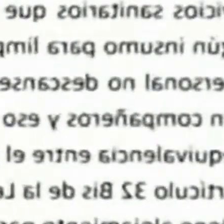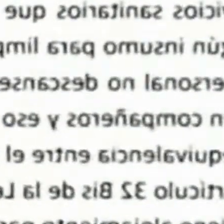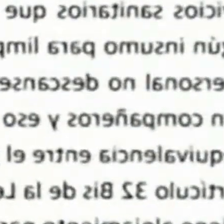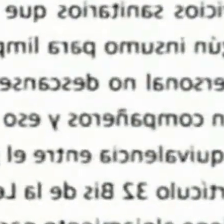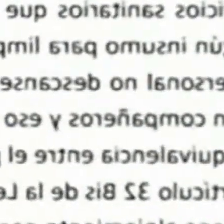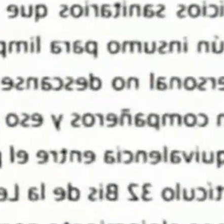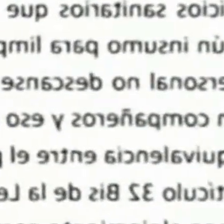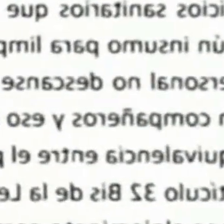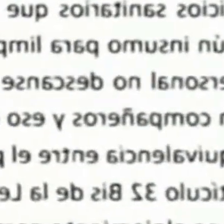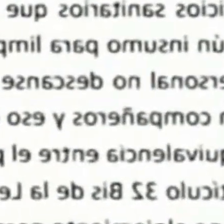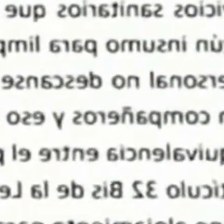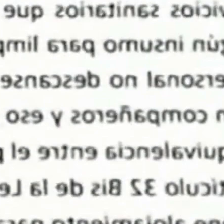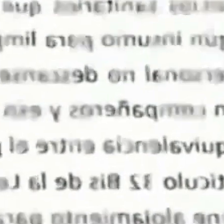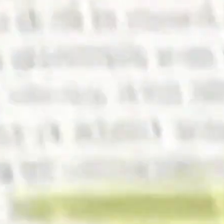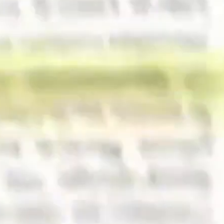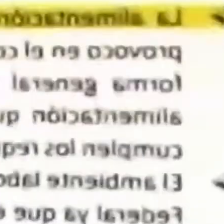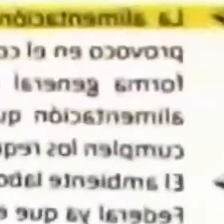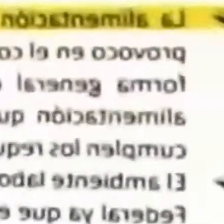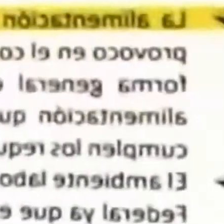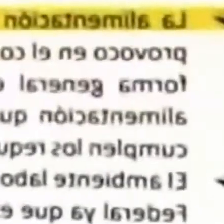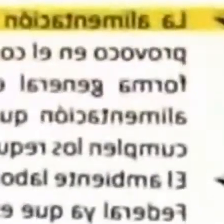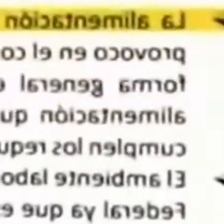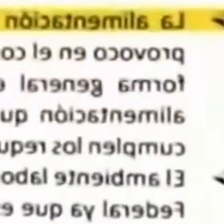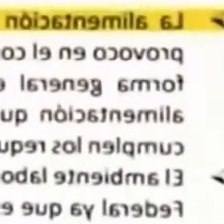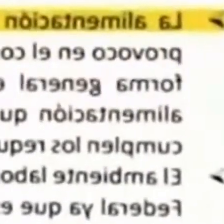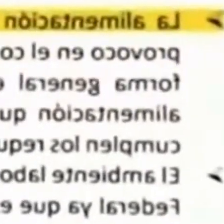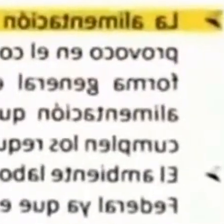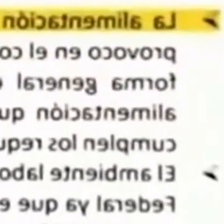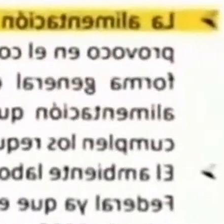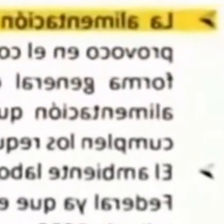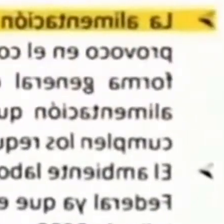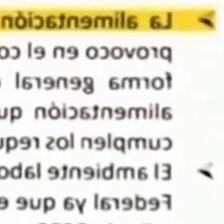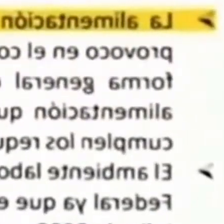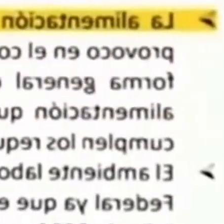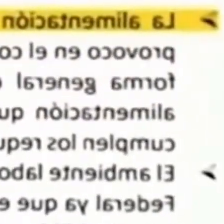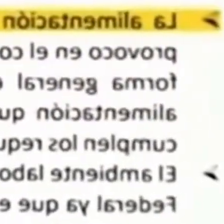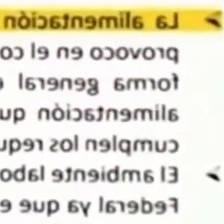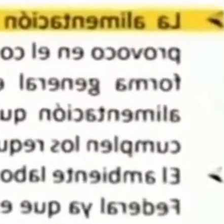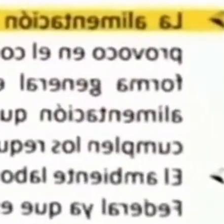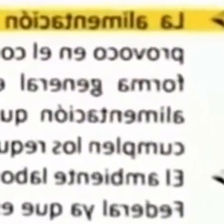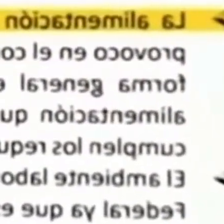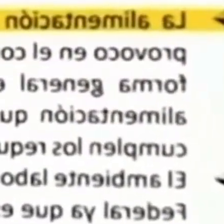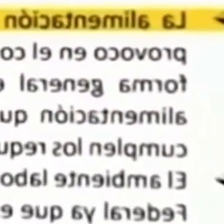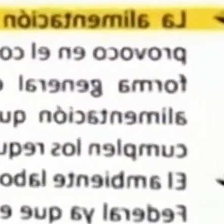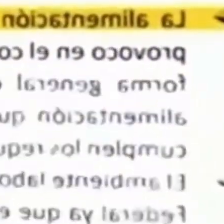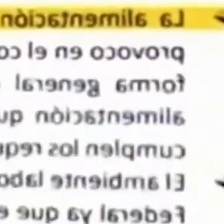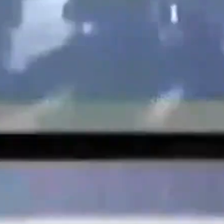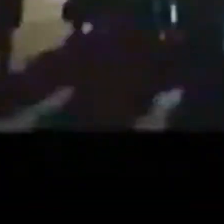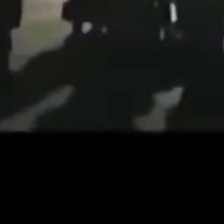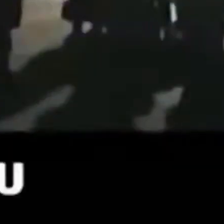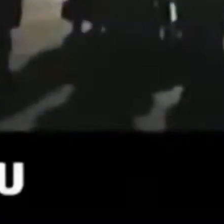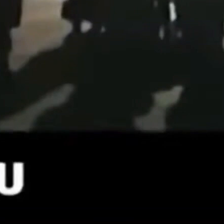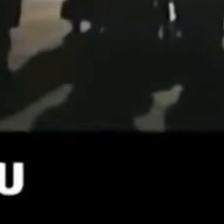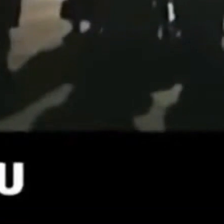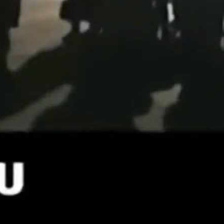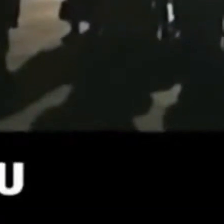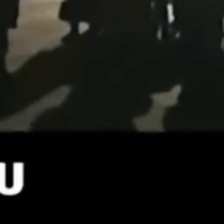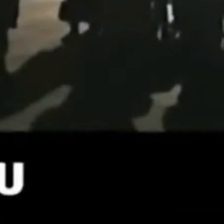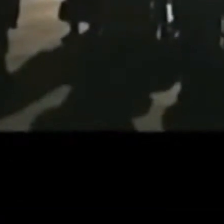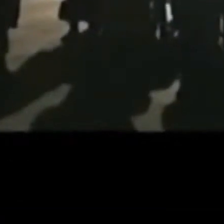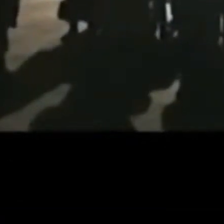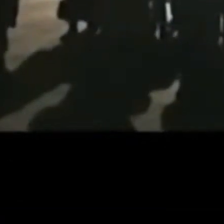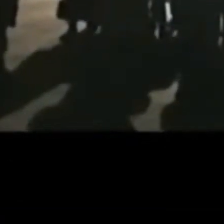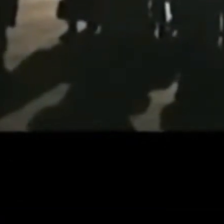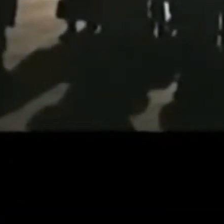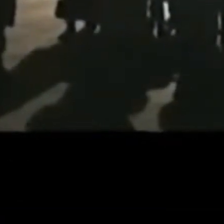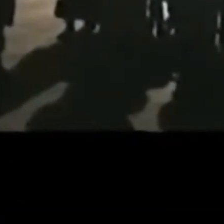elementos se encuentran alojados en condiciones de hacinamiento y que ni siquiera se les proporciona alimentación suficiente ni nutritiva. Aparte, nosotros